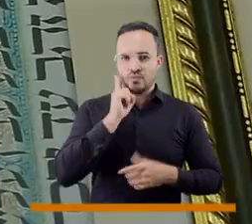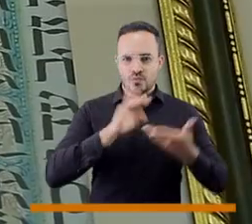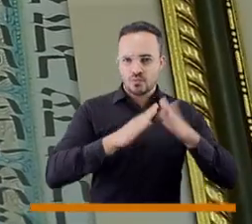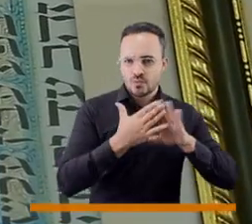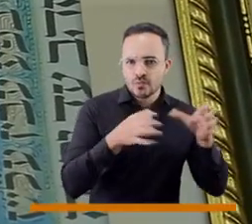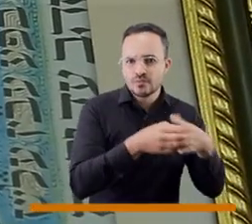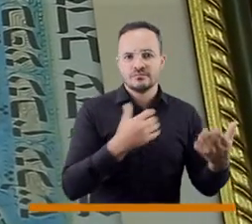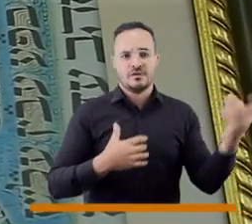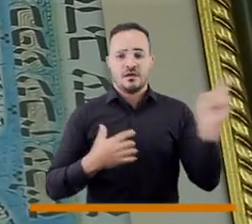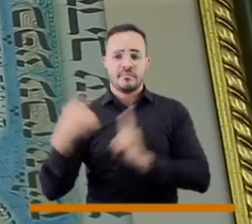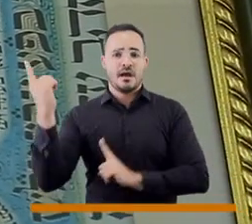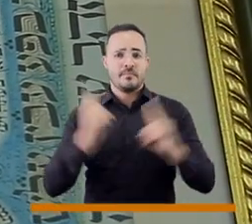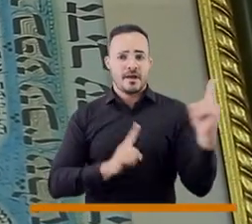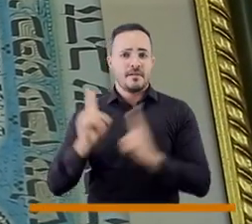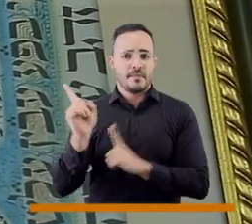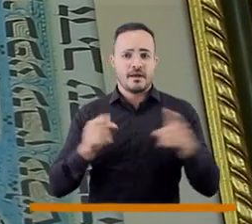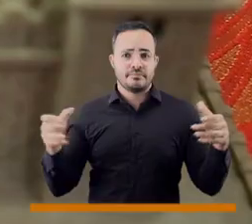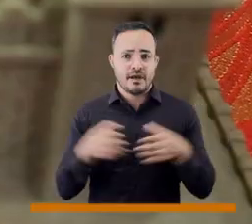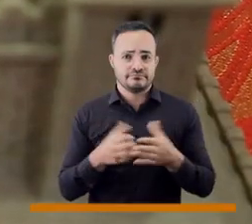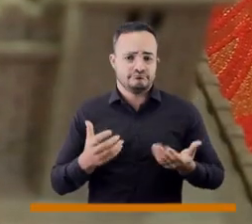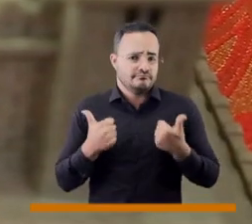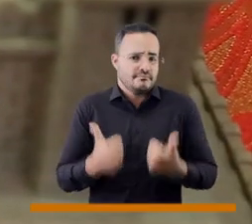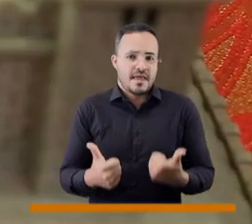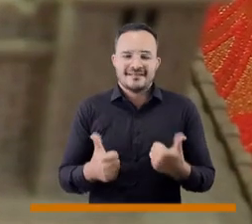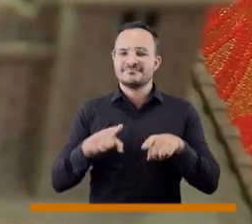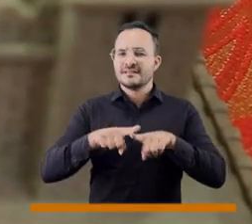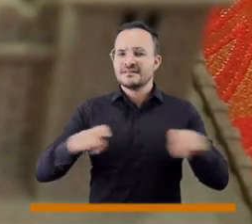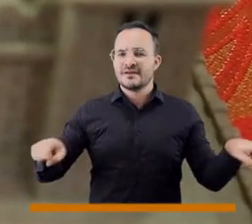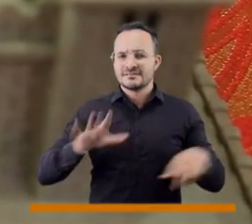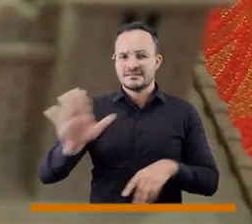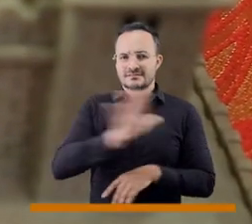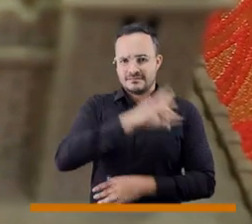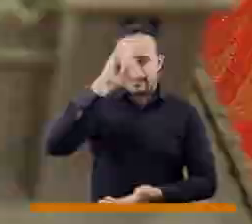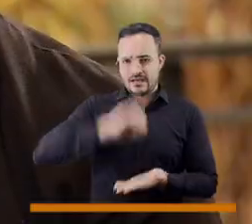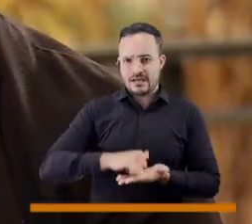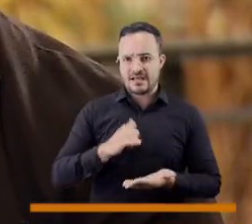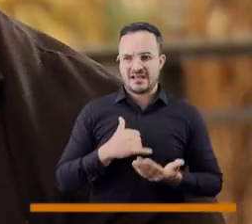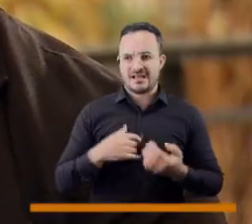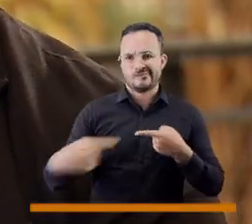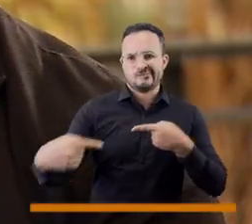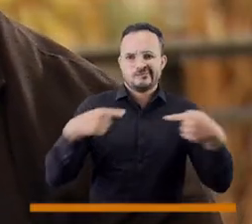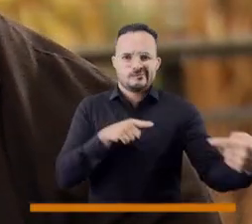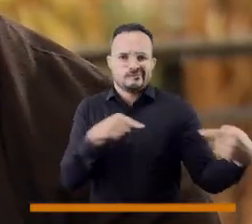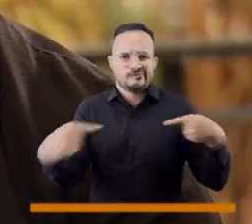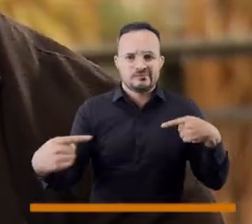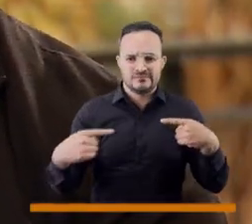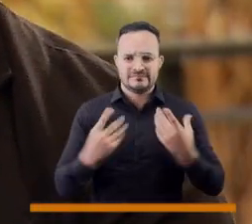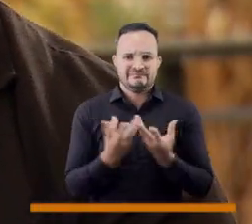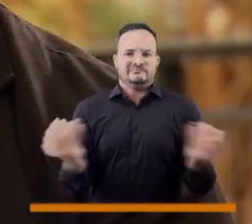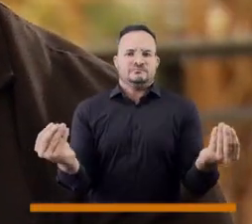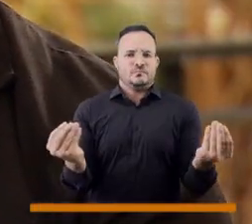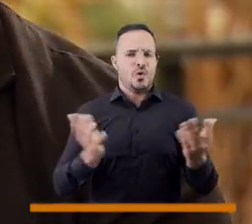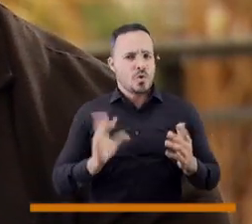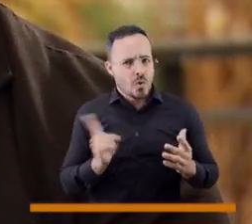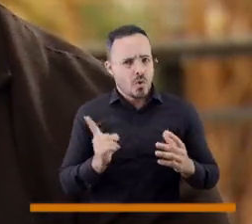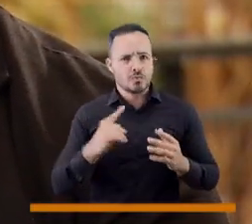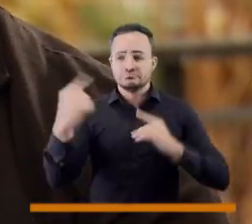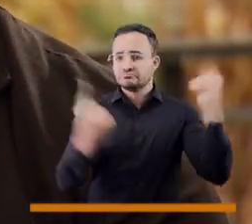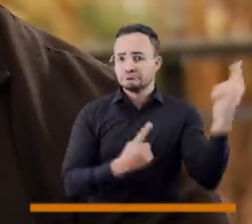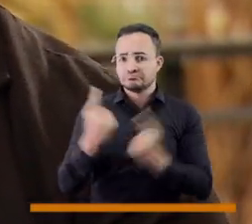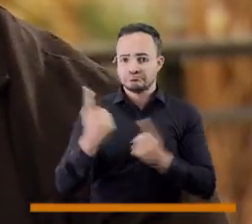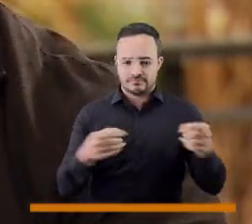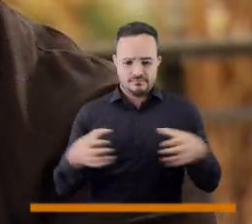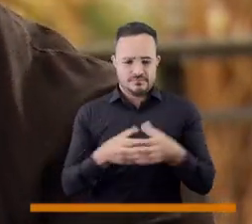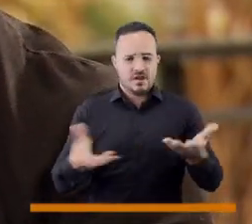comunidad judía. Entonces es bonito ver cómo las diferentes creencias no nos dividen, sino que por el